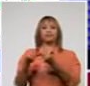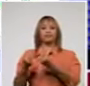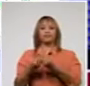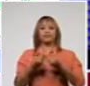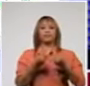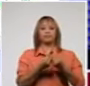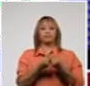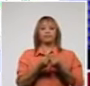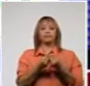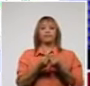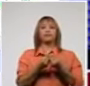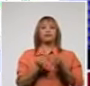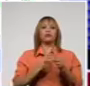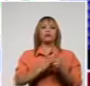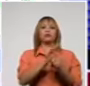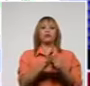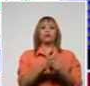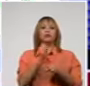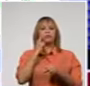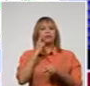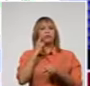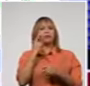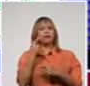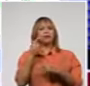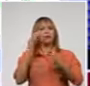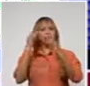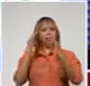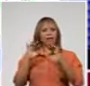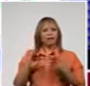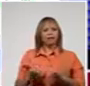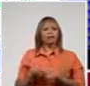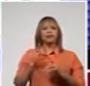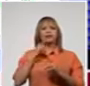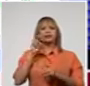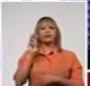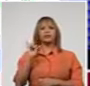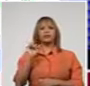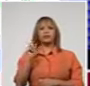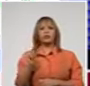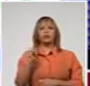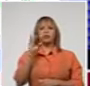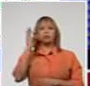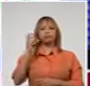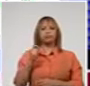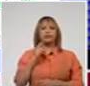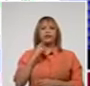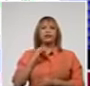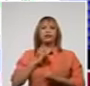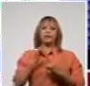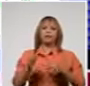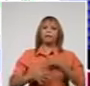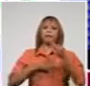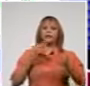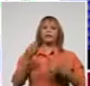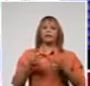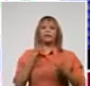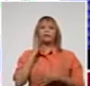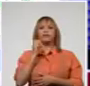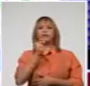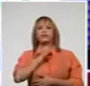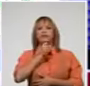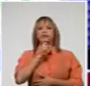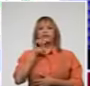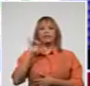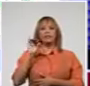la COVID-19. Vamos a revisar un poco la epidemiología de los nuevos 61 casos que fueron comunicados esta mañana en la conferencia de prensa. De ellos 60